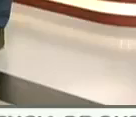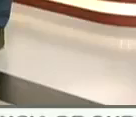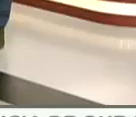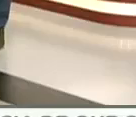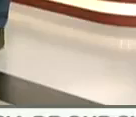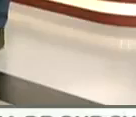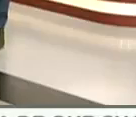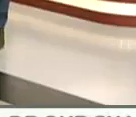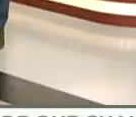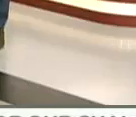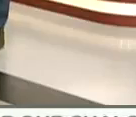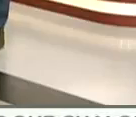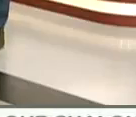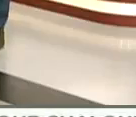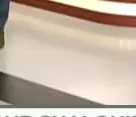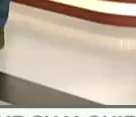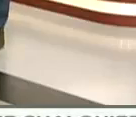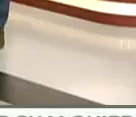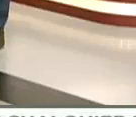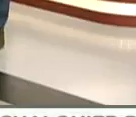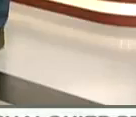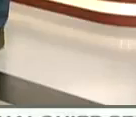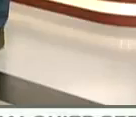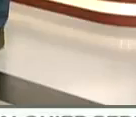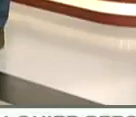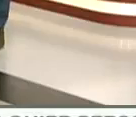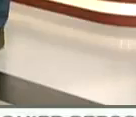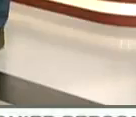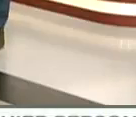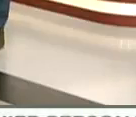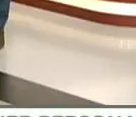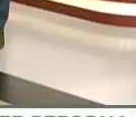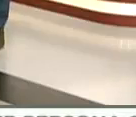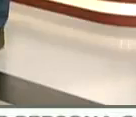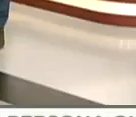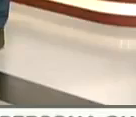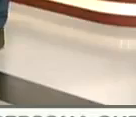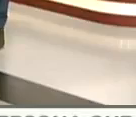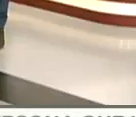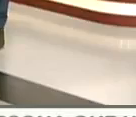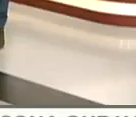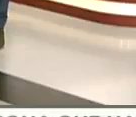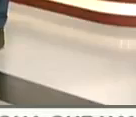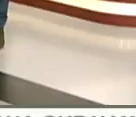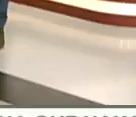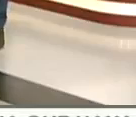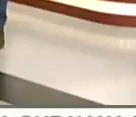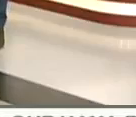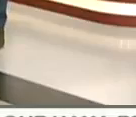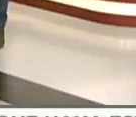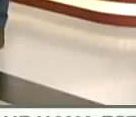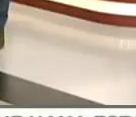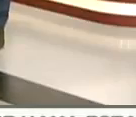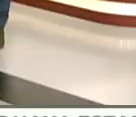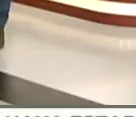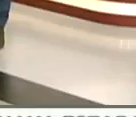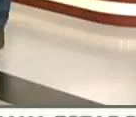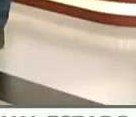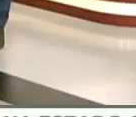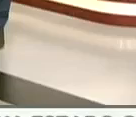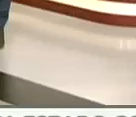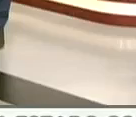la República y así impulsar todo lo que son los parámetros para el Estado comunal, las ciudades comunales y el